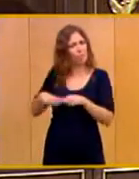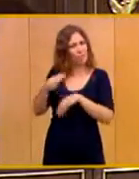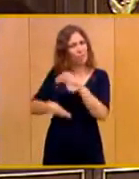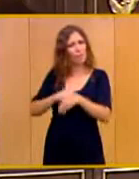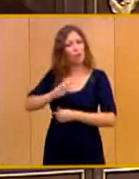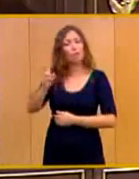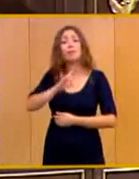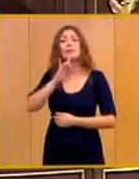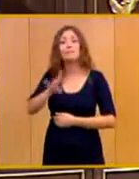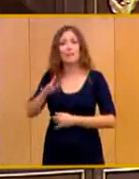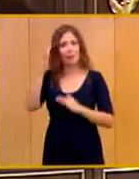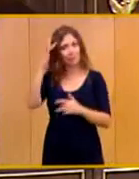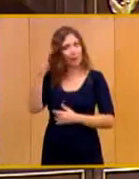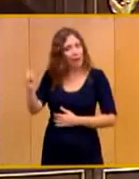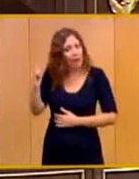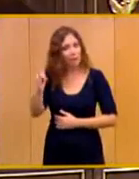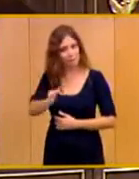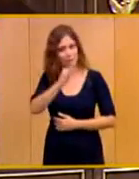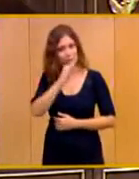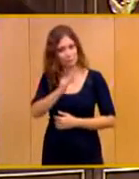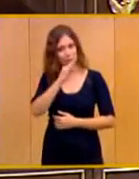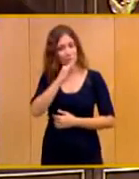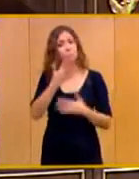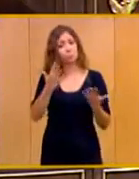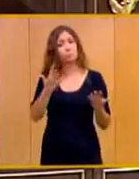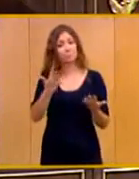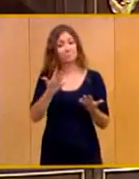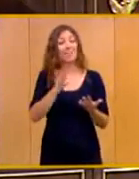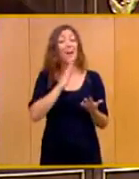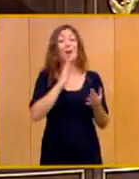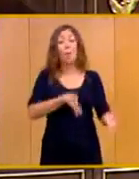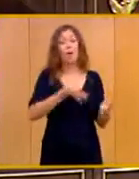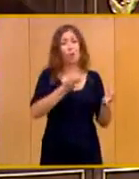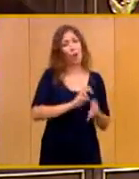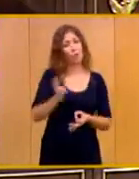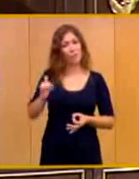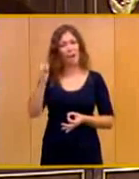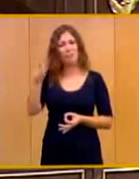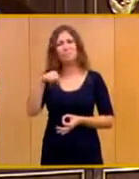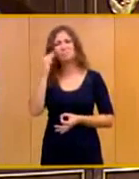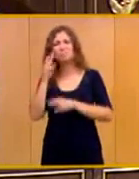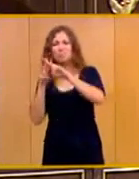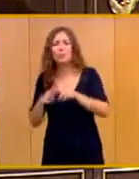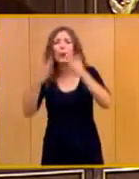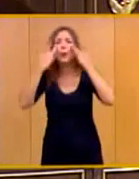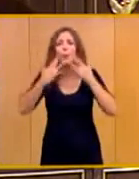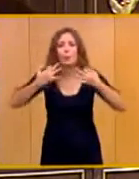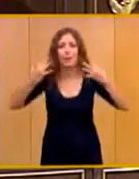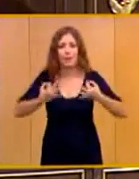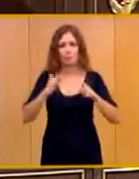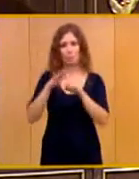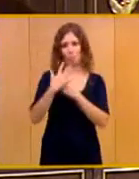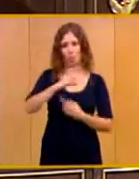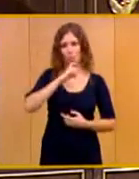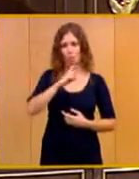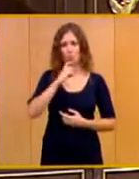una esperanza. Existe una alternativa que cuenta con un diagnóstico objetivo de la situación, que no teme decir la